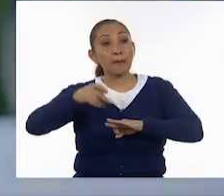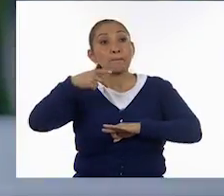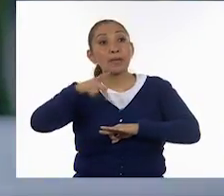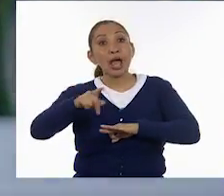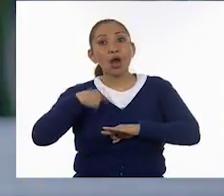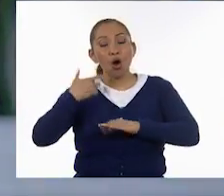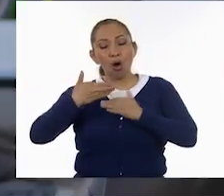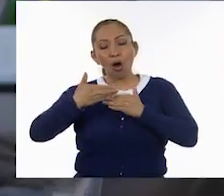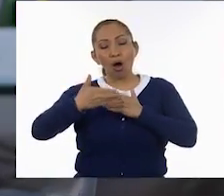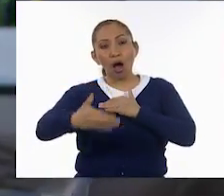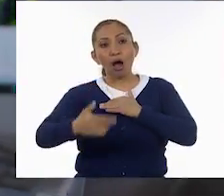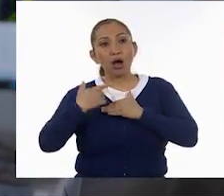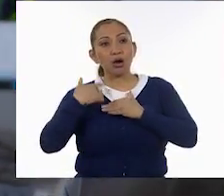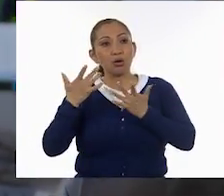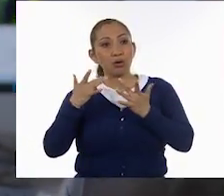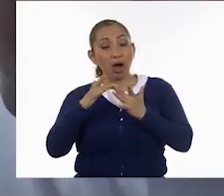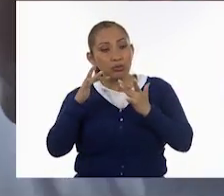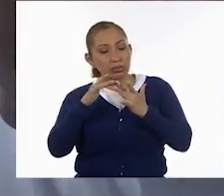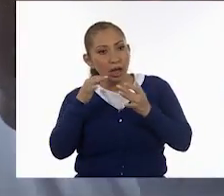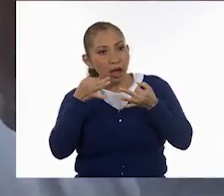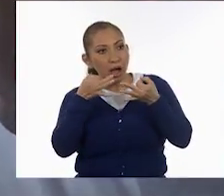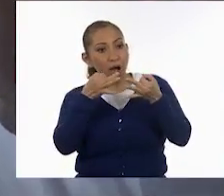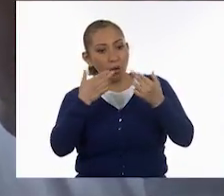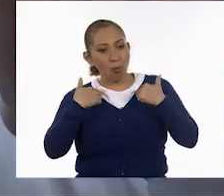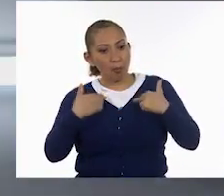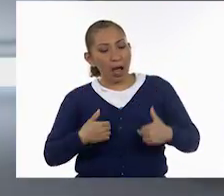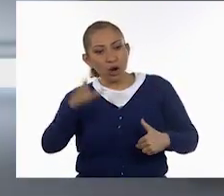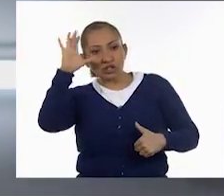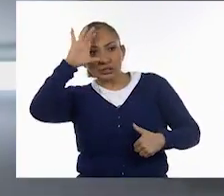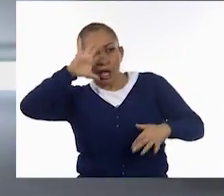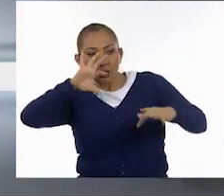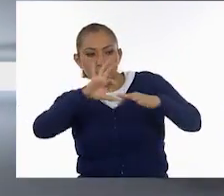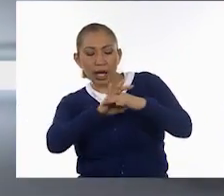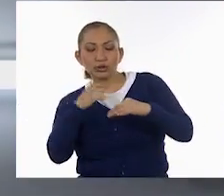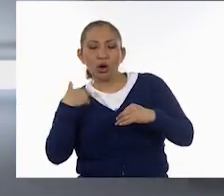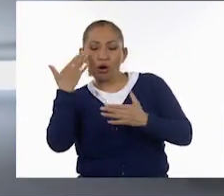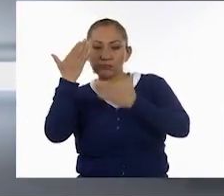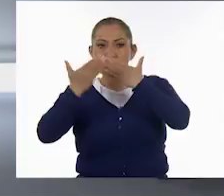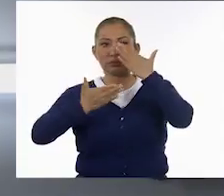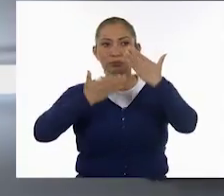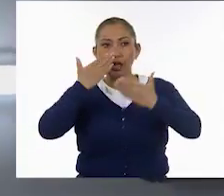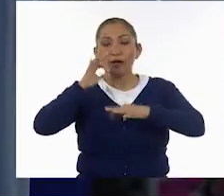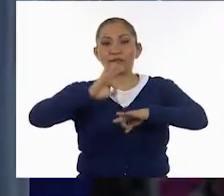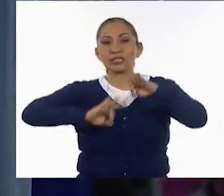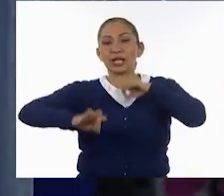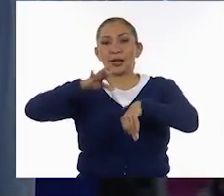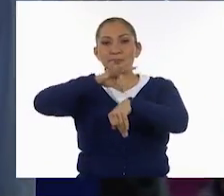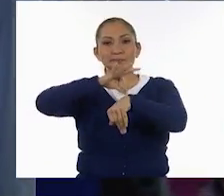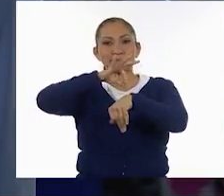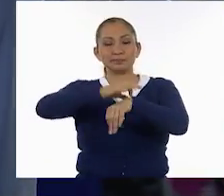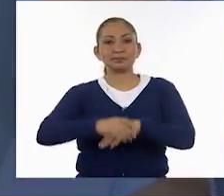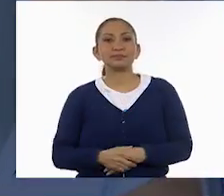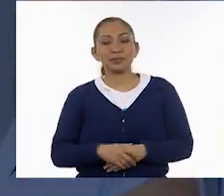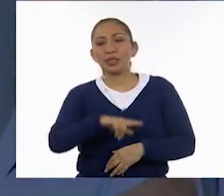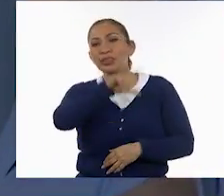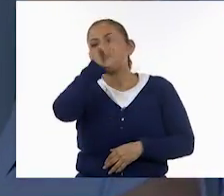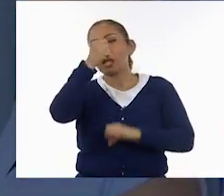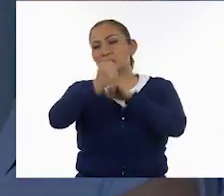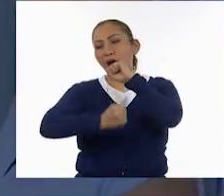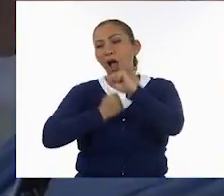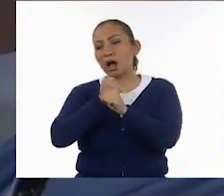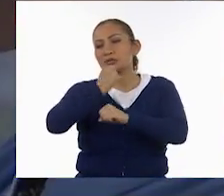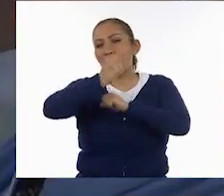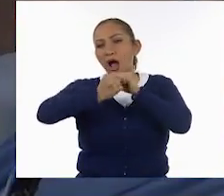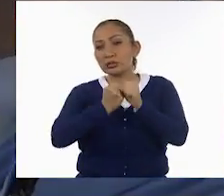fueron mis ganas de conectar con el lado humano de la ciencia lo que me llevó a estudiar física médica. Después de muchos